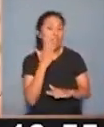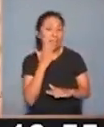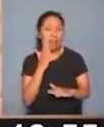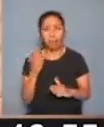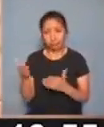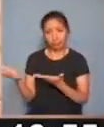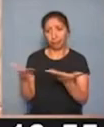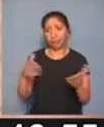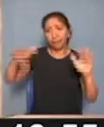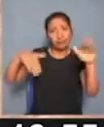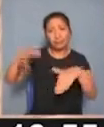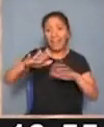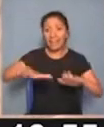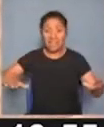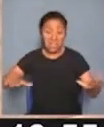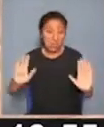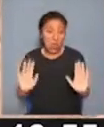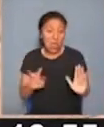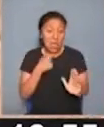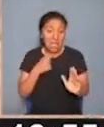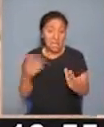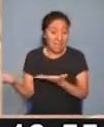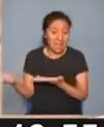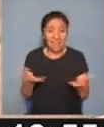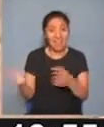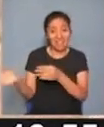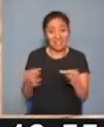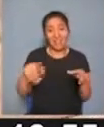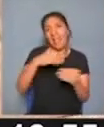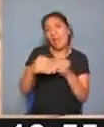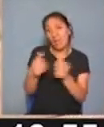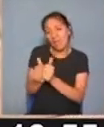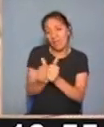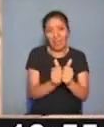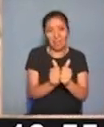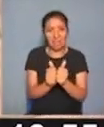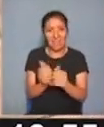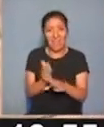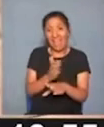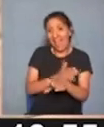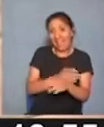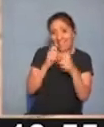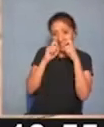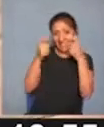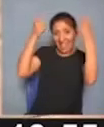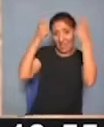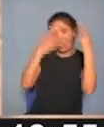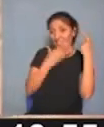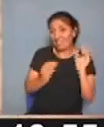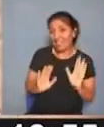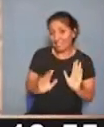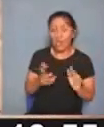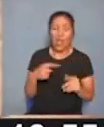barrio de alrededores que quieran venir acompañados de su familia Porque bueno previo a la visita a los reyes nosotros hacemos